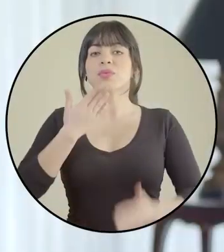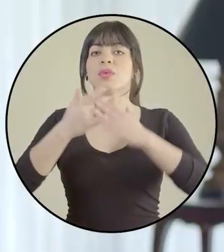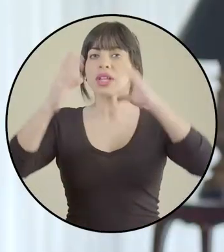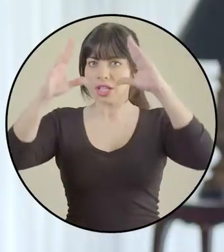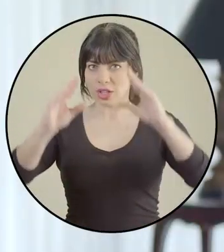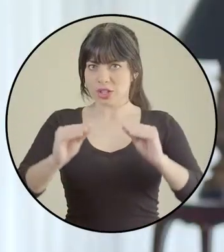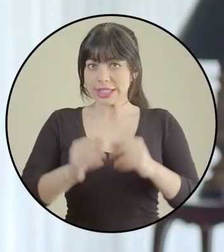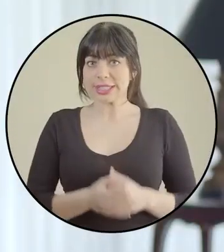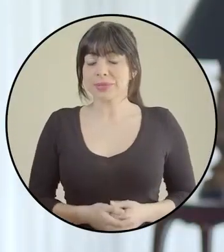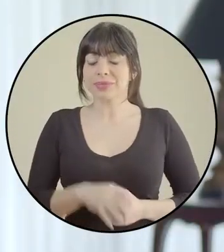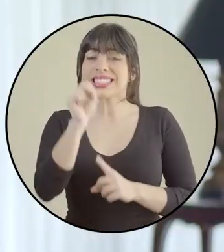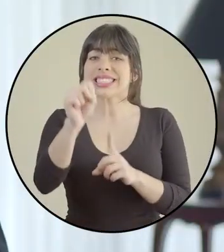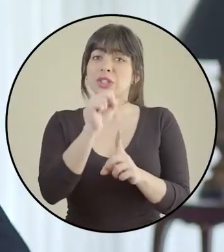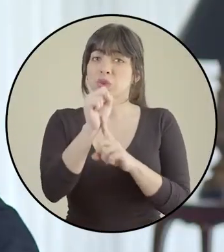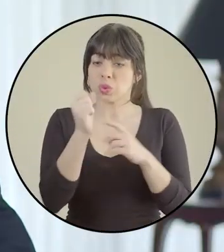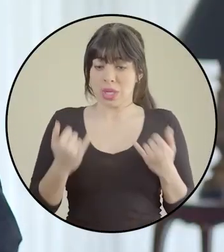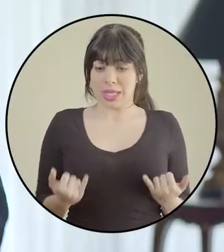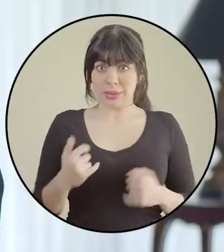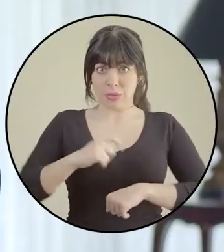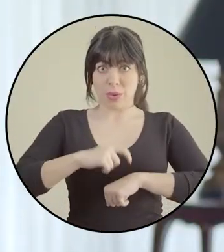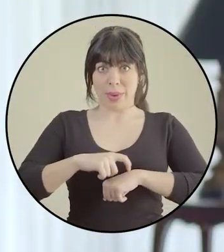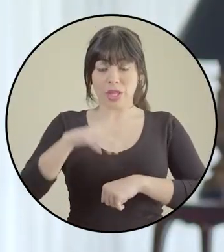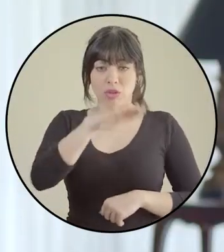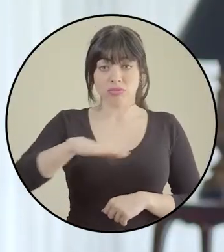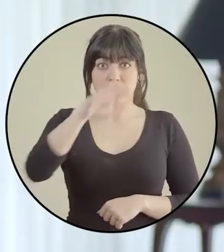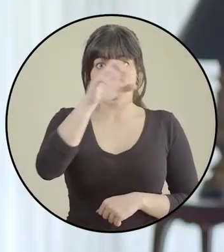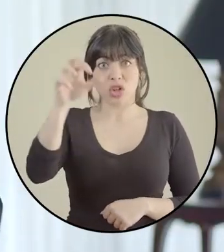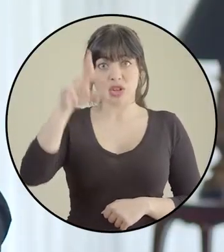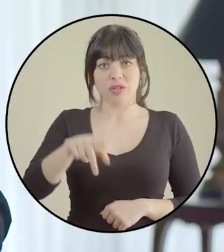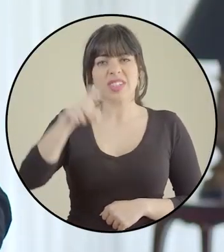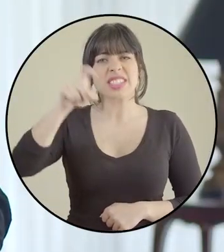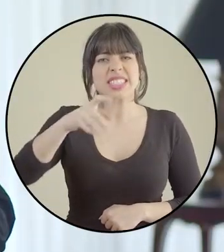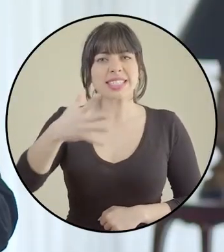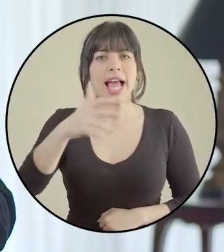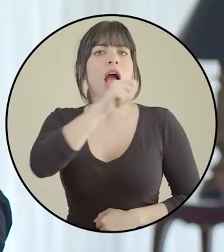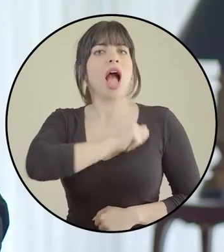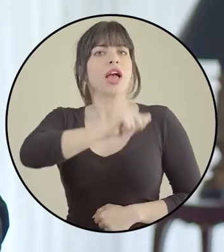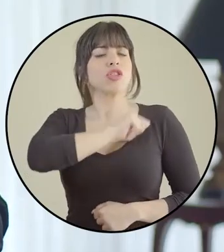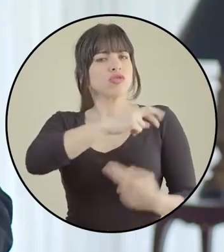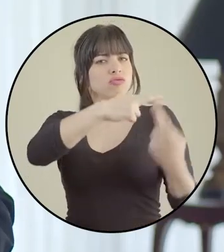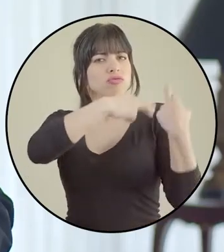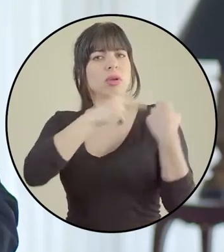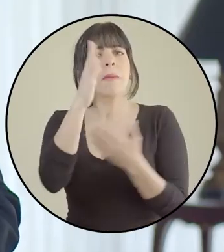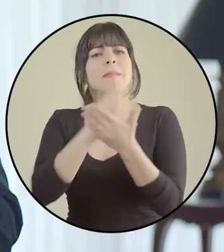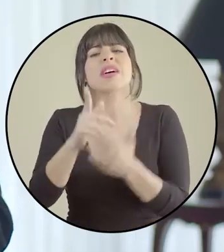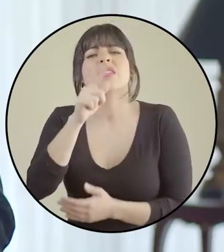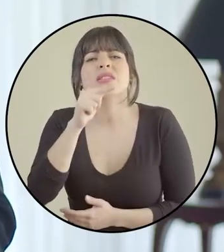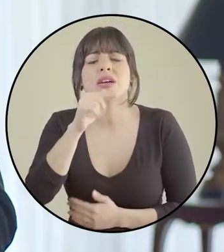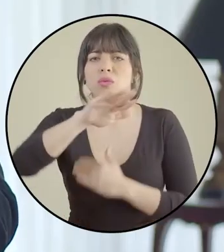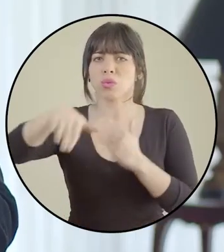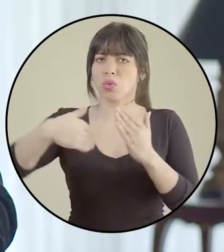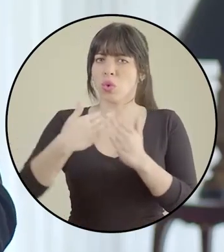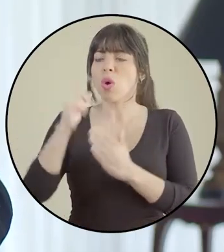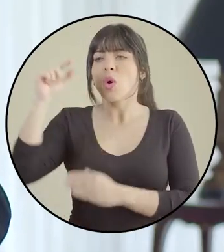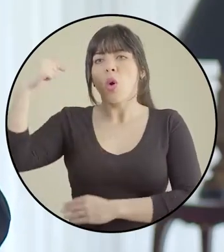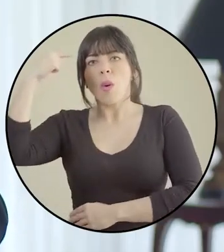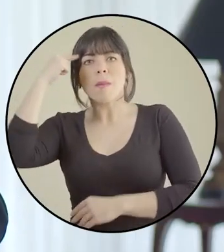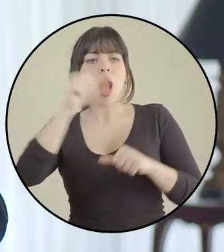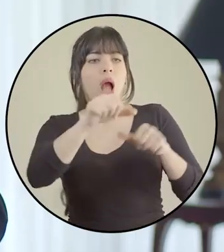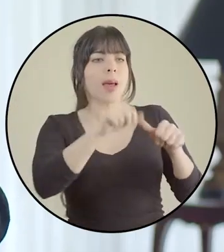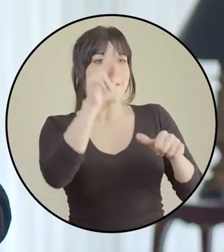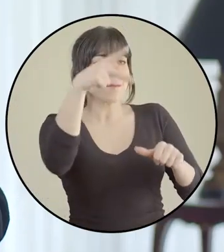Buenas noches. La situación por la que atraviesa Costa Rica requiere de una actitud responsable de todas y todos, gobiernos,